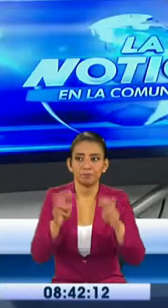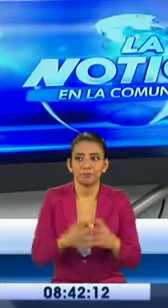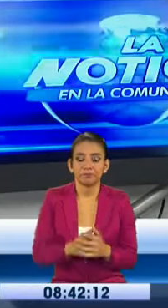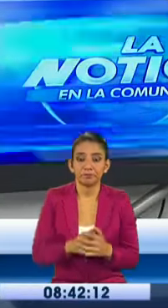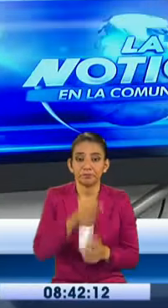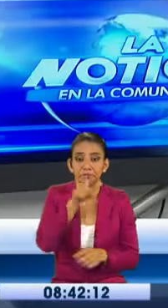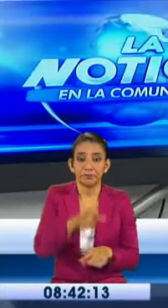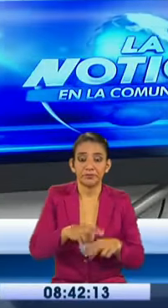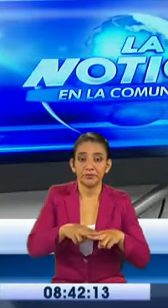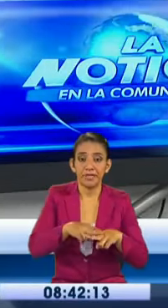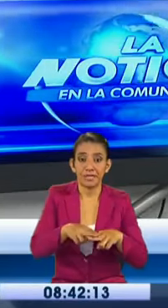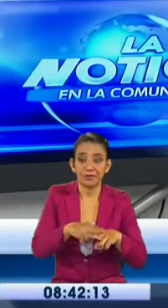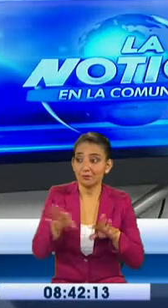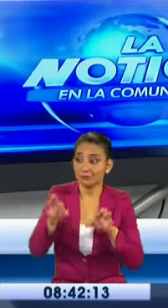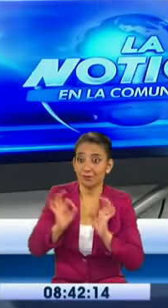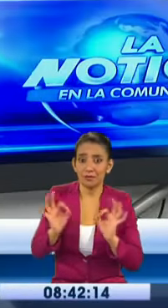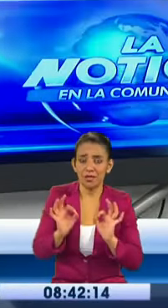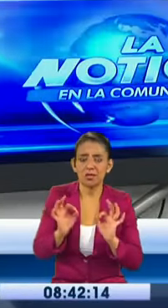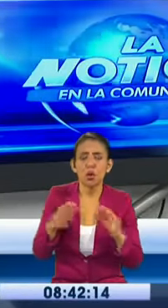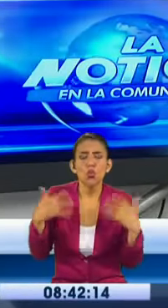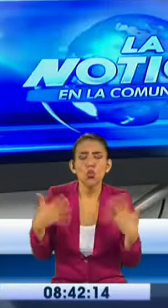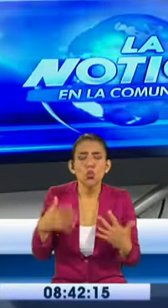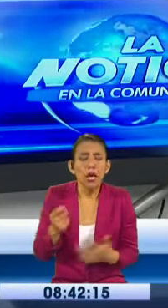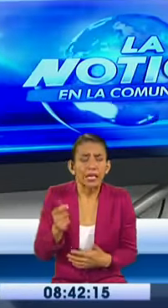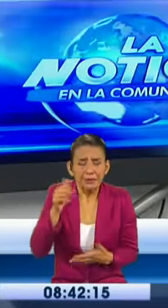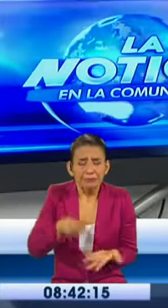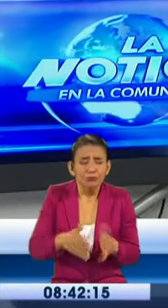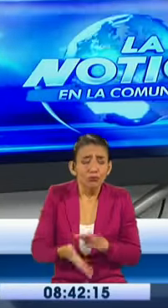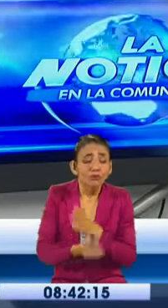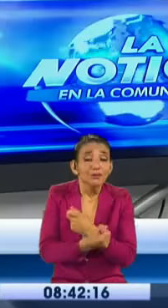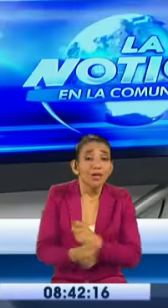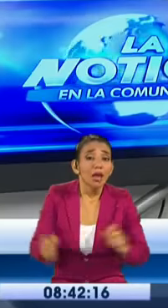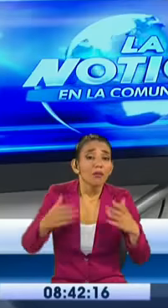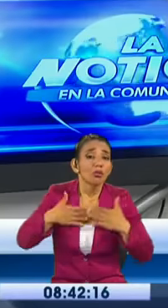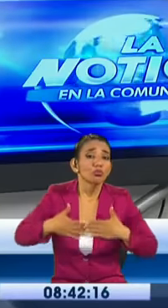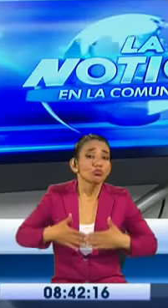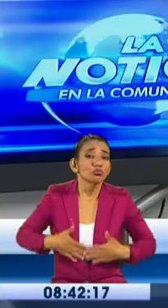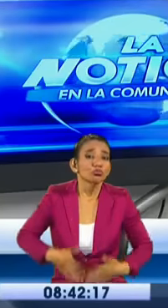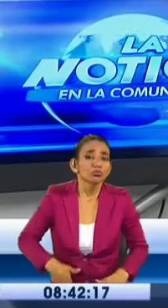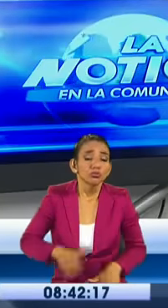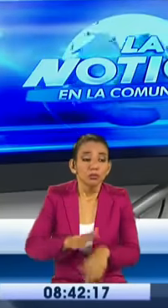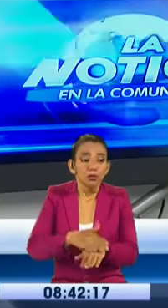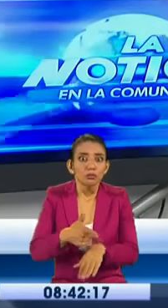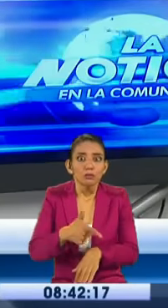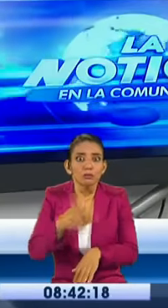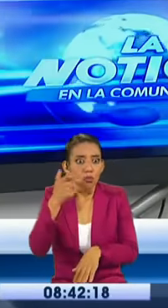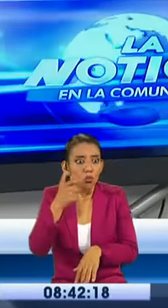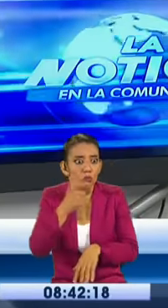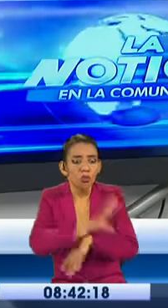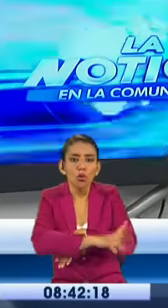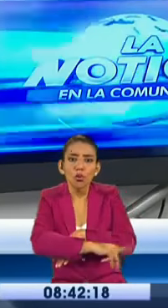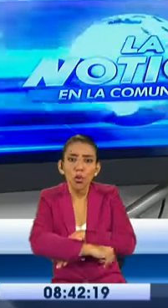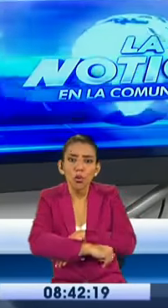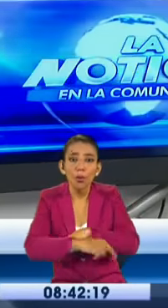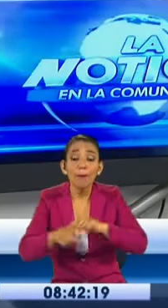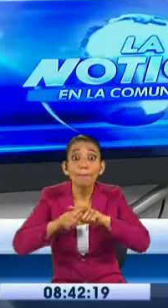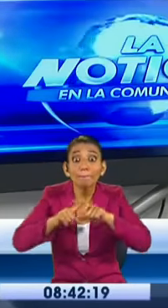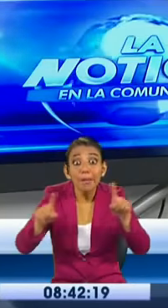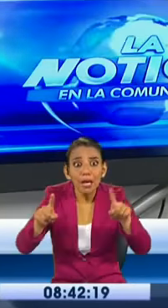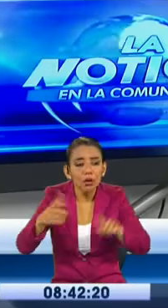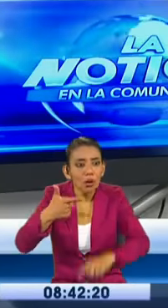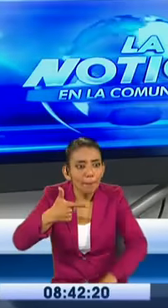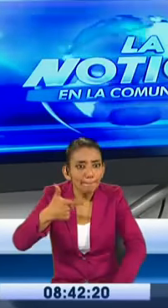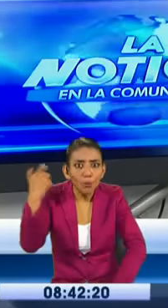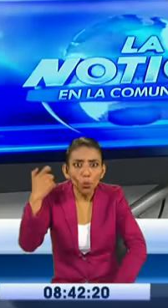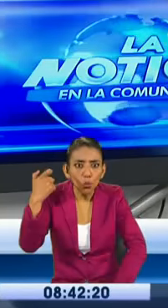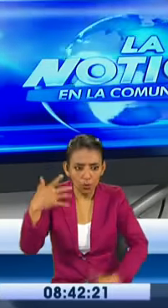taxista informal asegura que se salvó literalmente de morir en manos de la delincuencia. Relata que los pasajeros, entre comillas, le dispararon